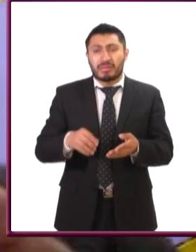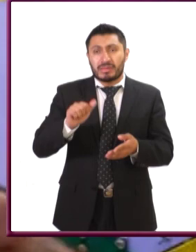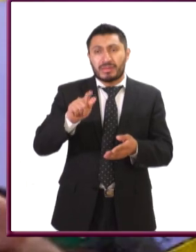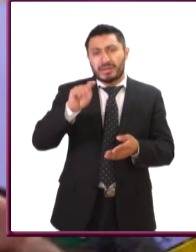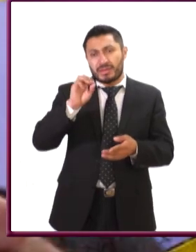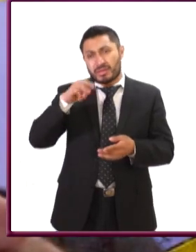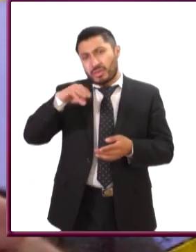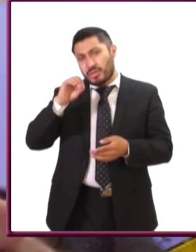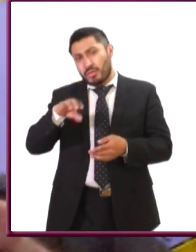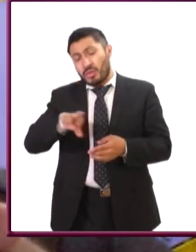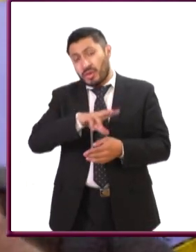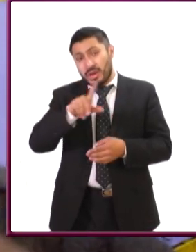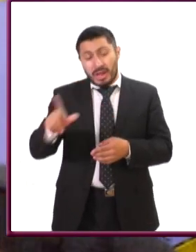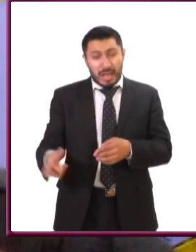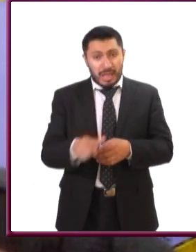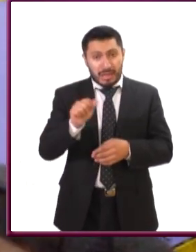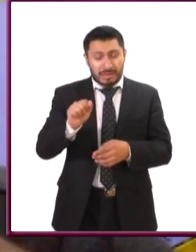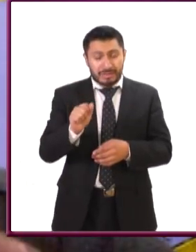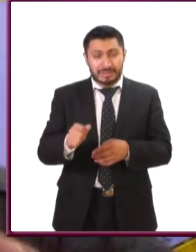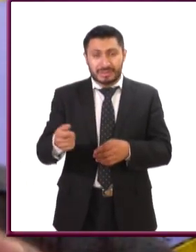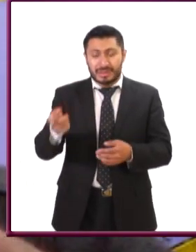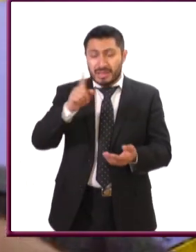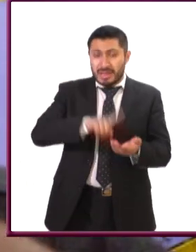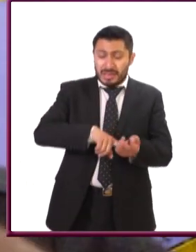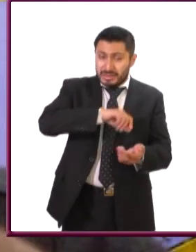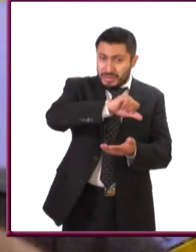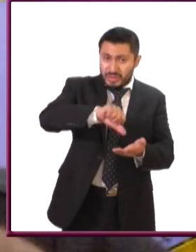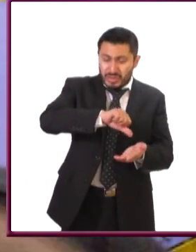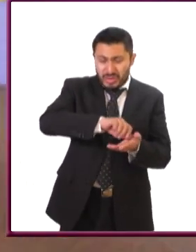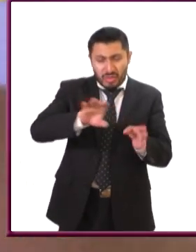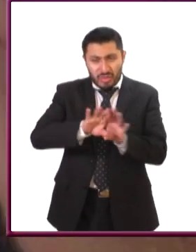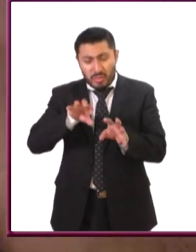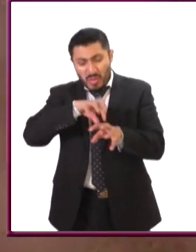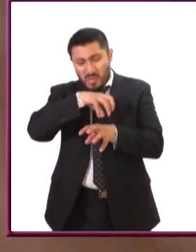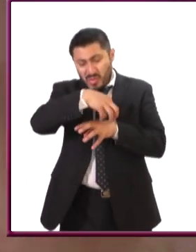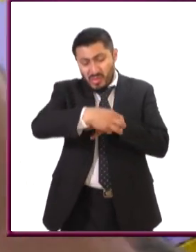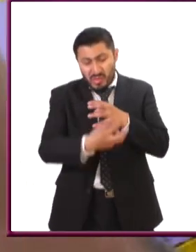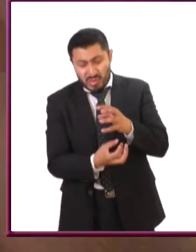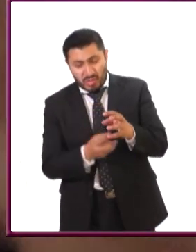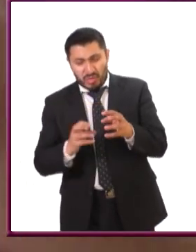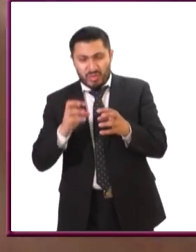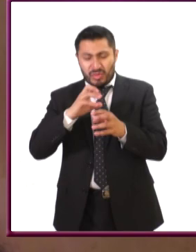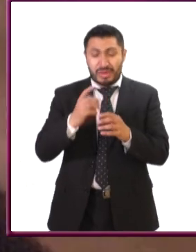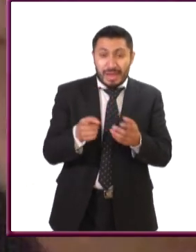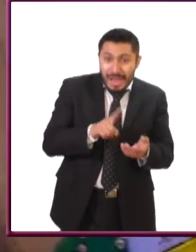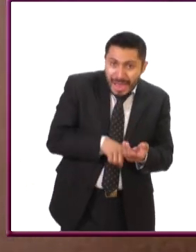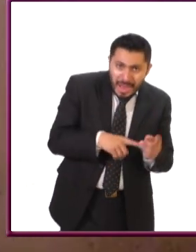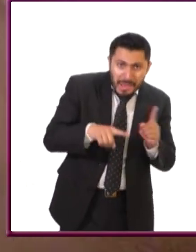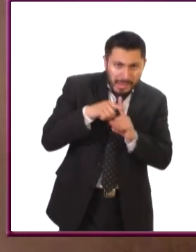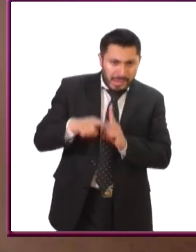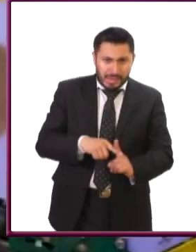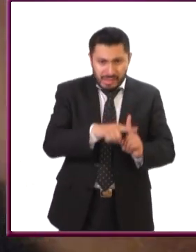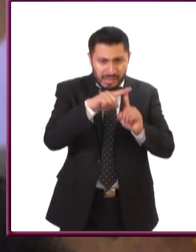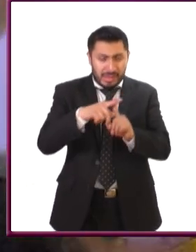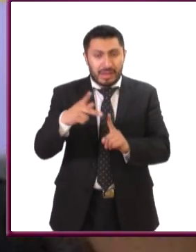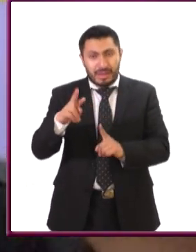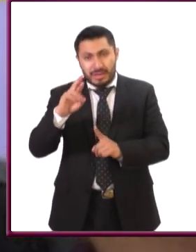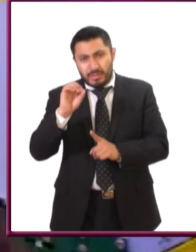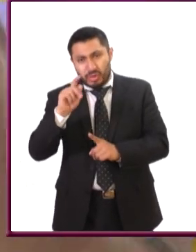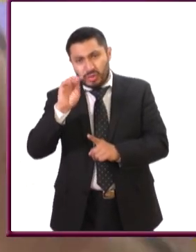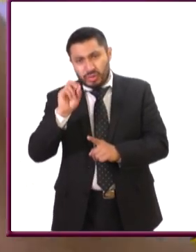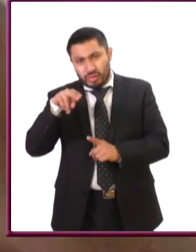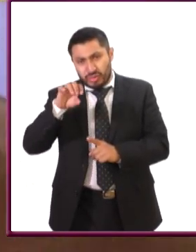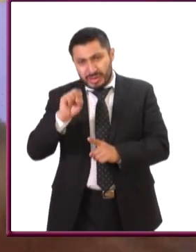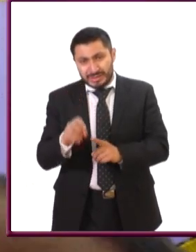estabilizar al átomo. Regresando al núcleo, lo podemos ver como un conglomerado de partículas de carga positiva